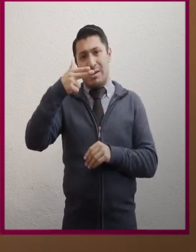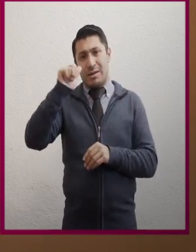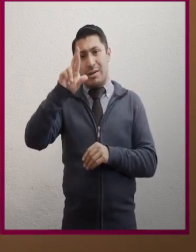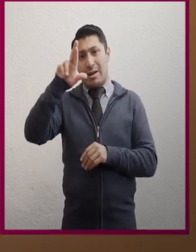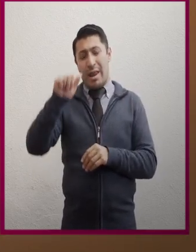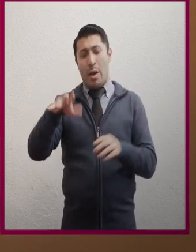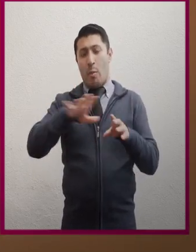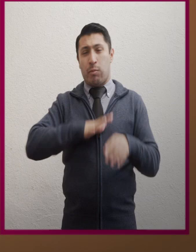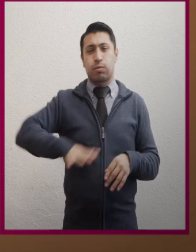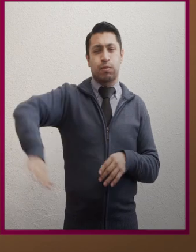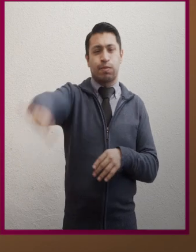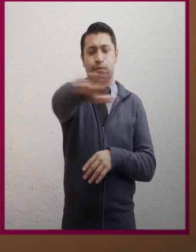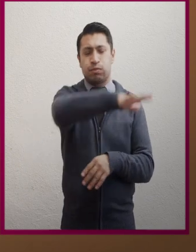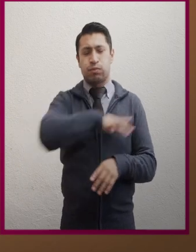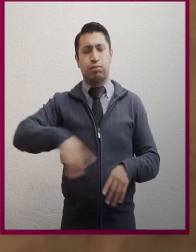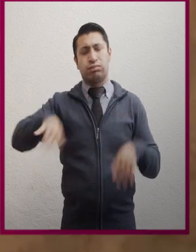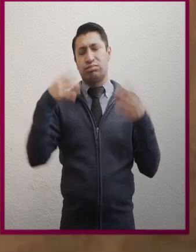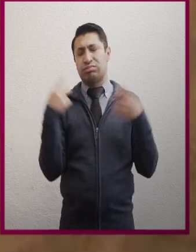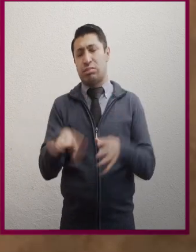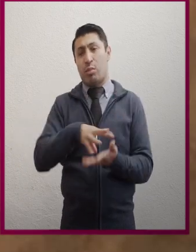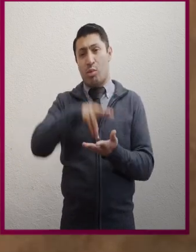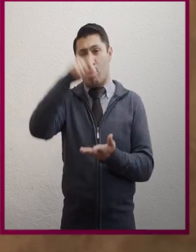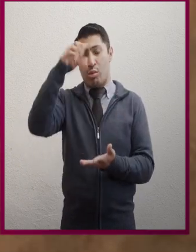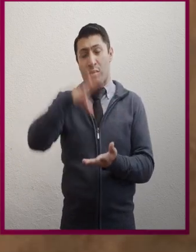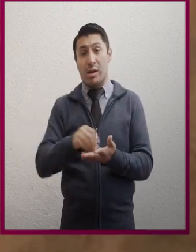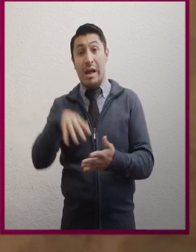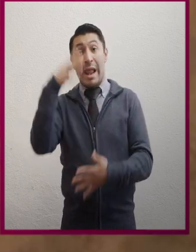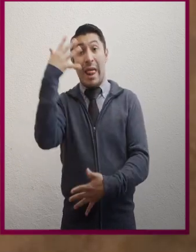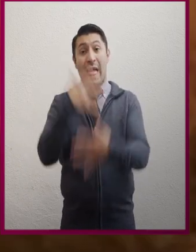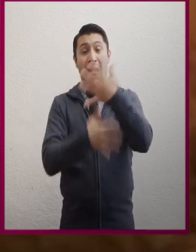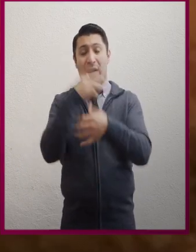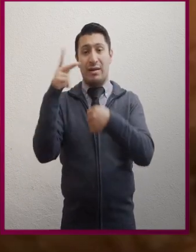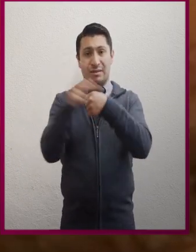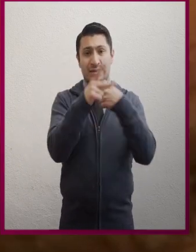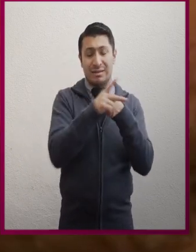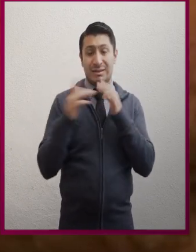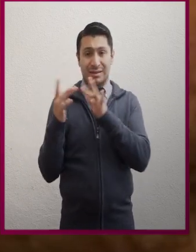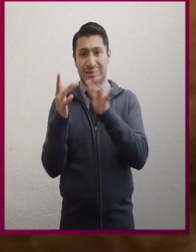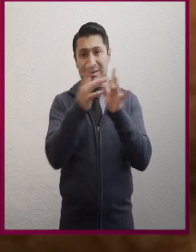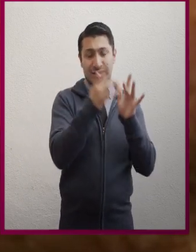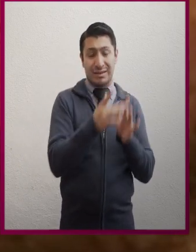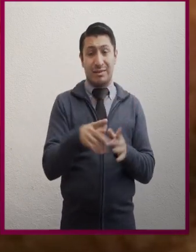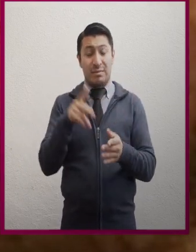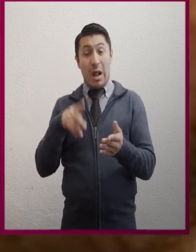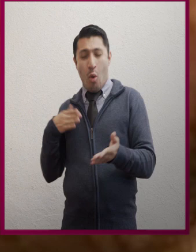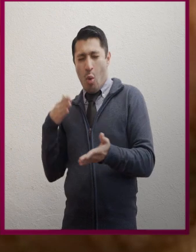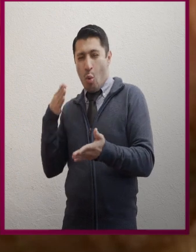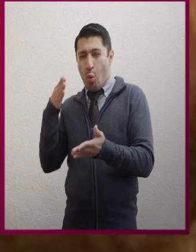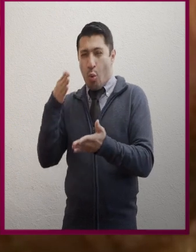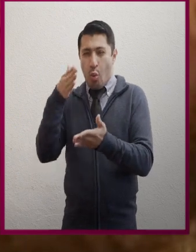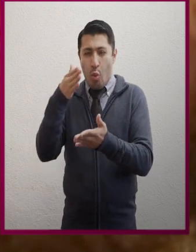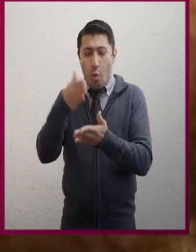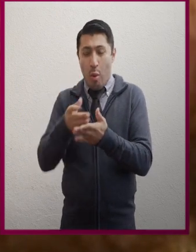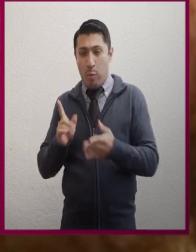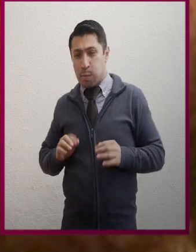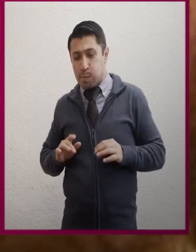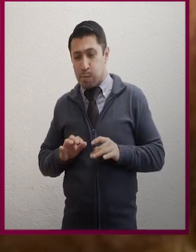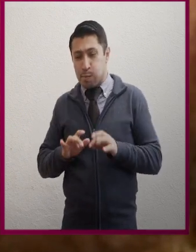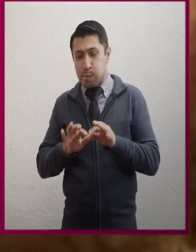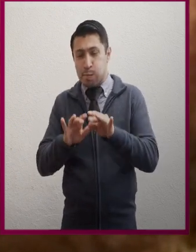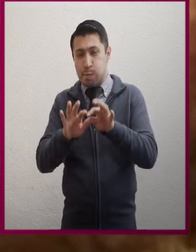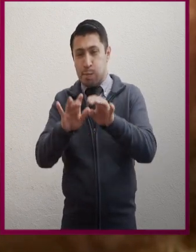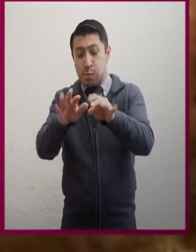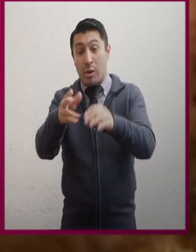del Sahara, una enorme extensión de arena que interconecta 15 países, pero que desafortunadamente